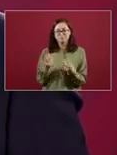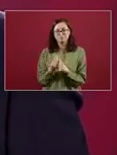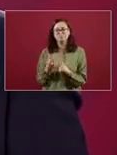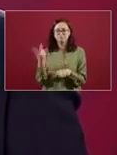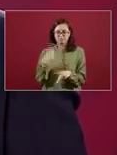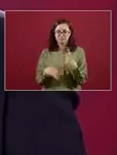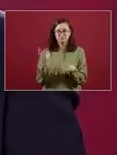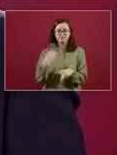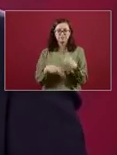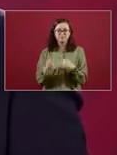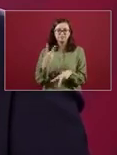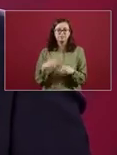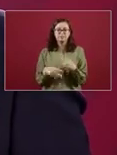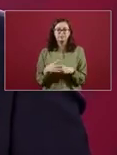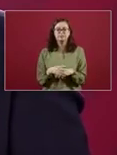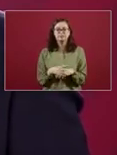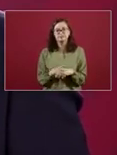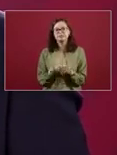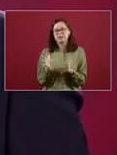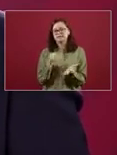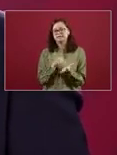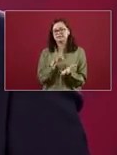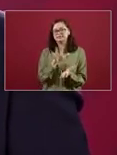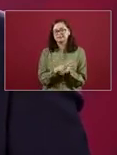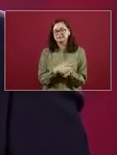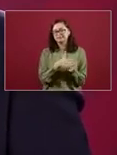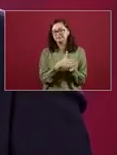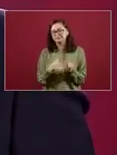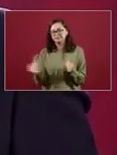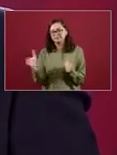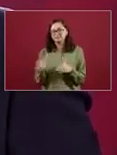Viene, tenemos ya una cita.